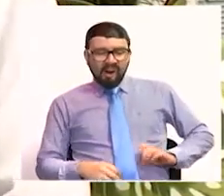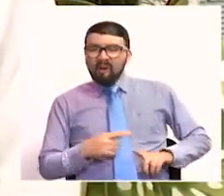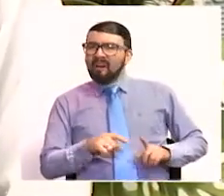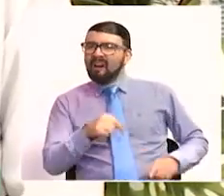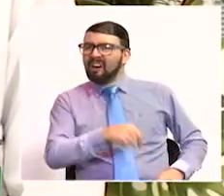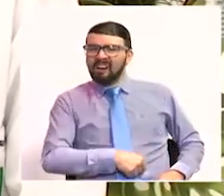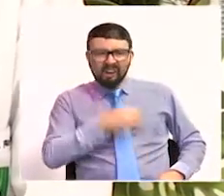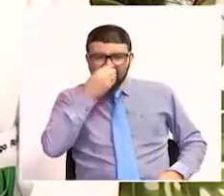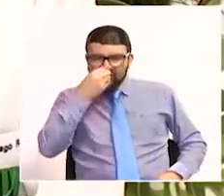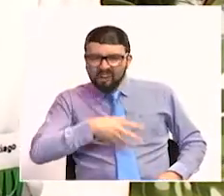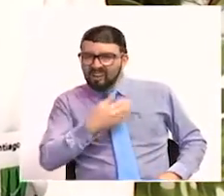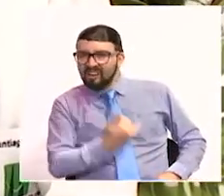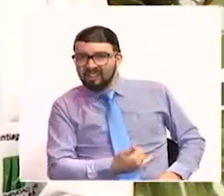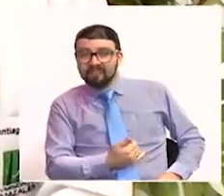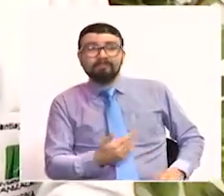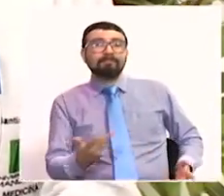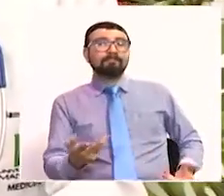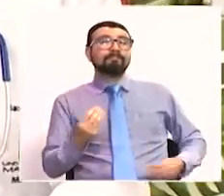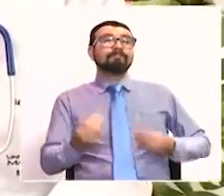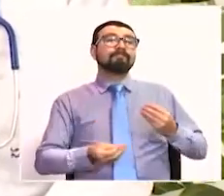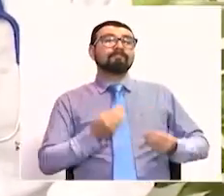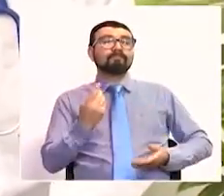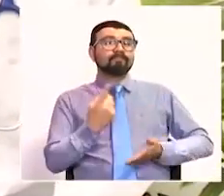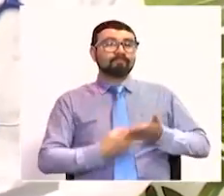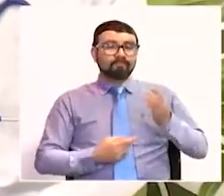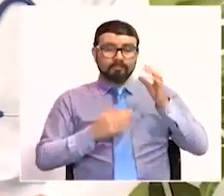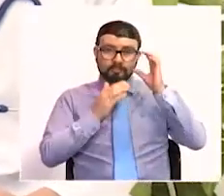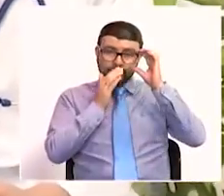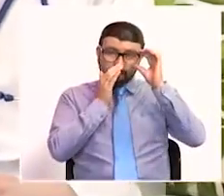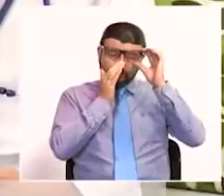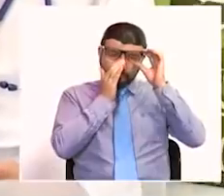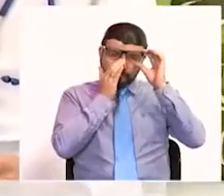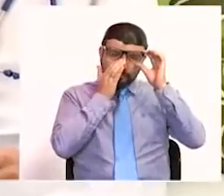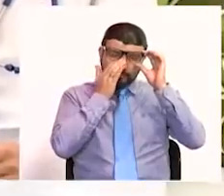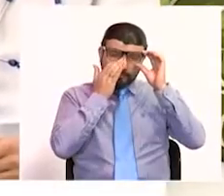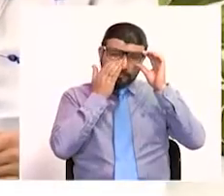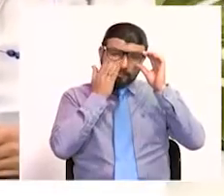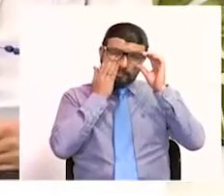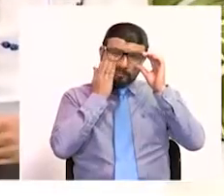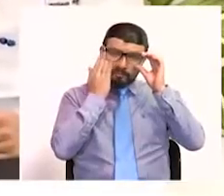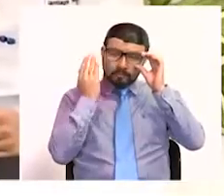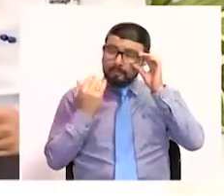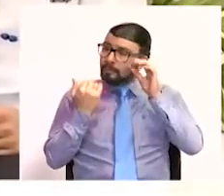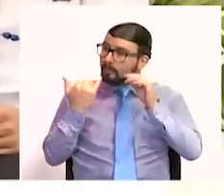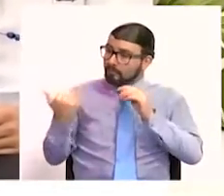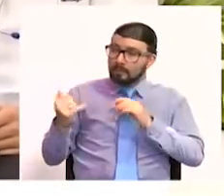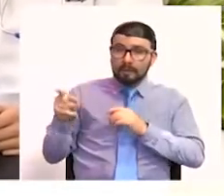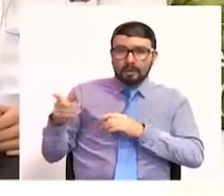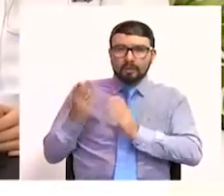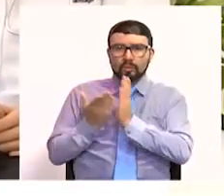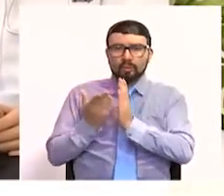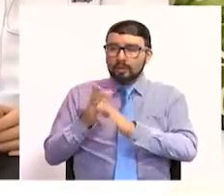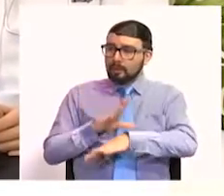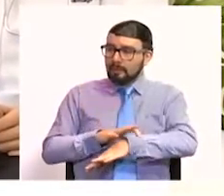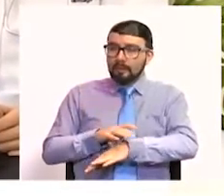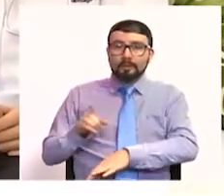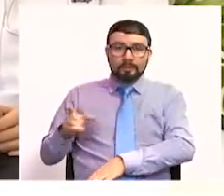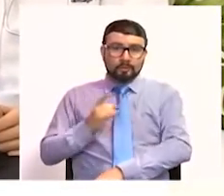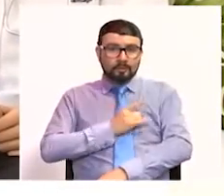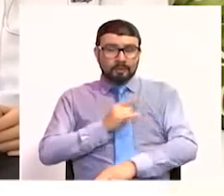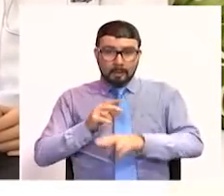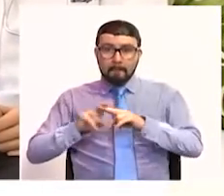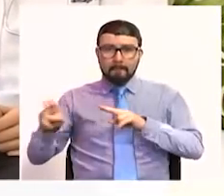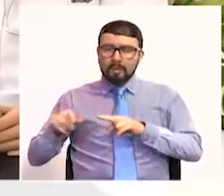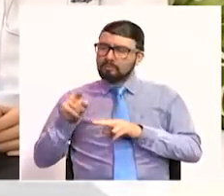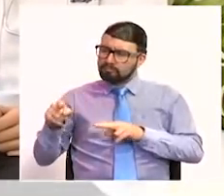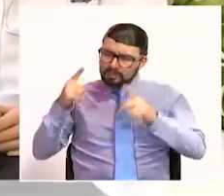¿qué podemos esperar, padre? Qué bueno que, si esta reflexión la hace un estudiante de medicina de la Universidad